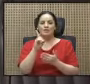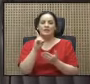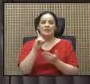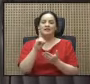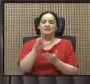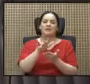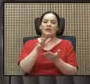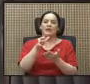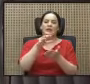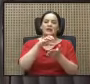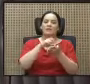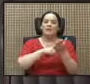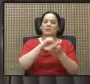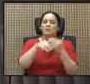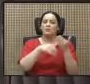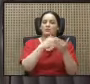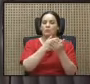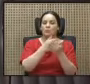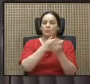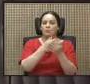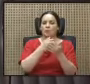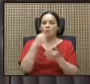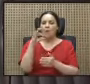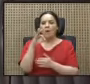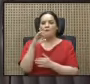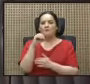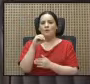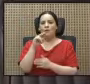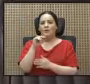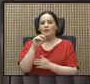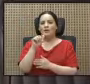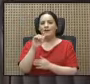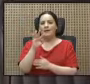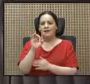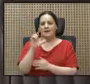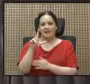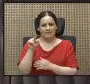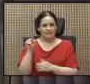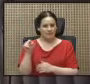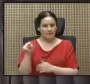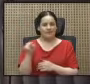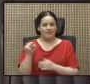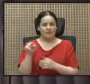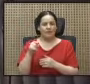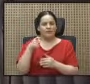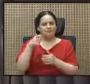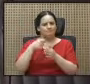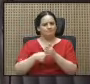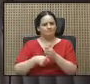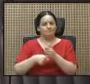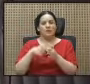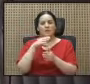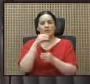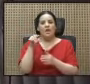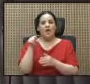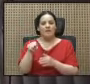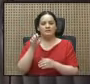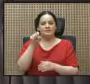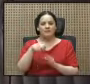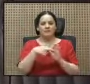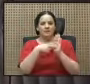drástica y ahí sí representaba algún recurso económico, para, sobre todo para el Ministerio de